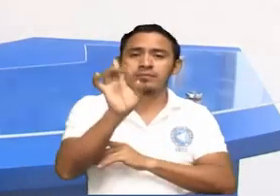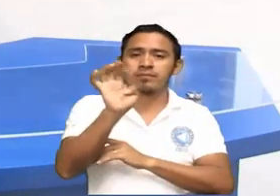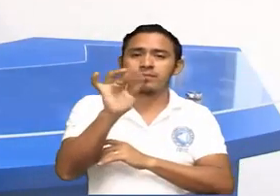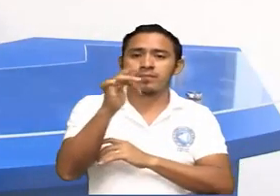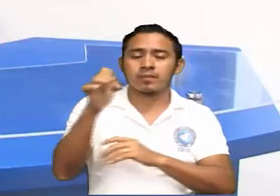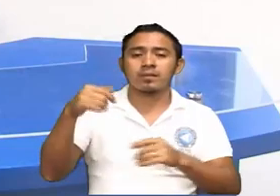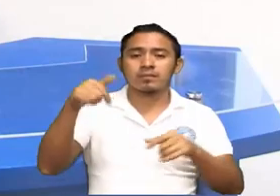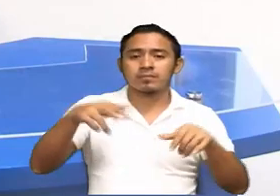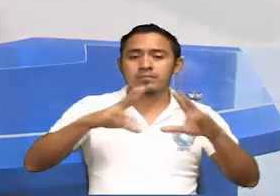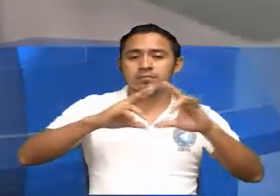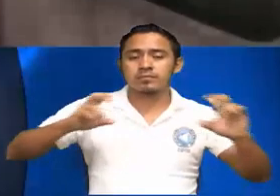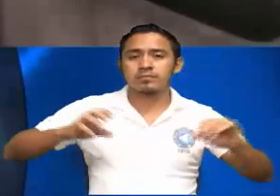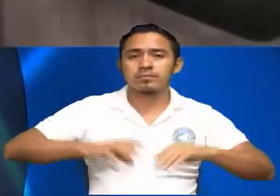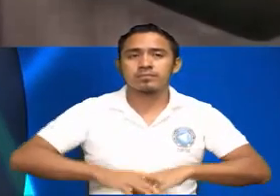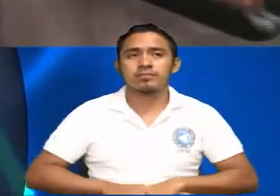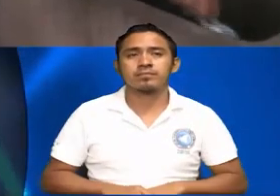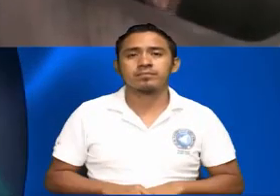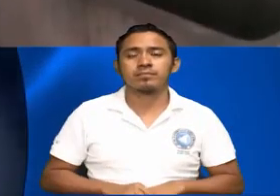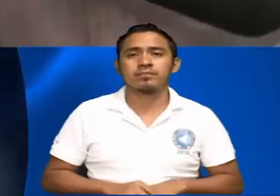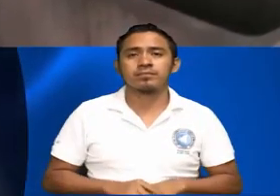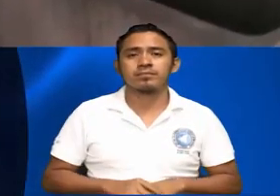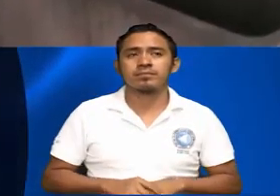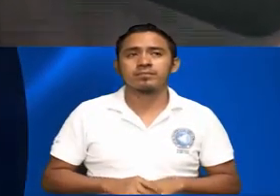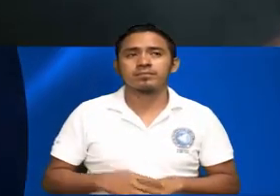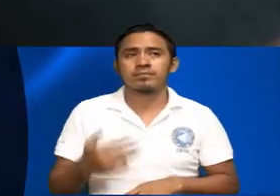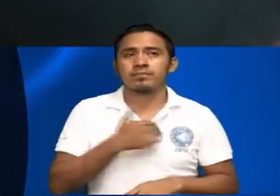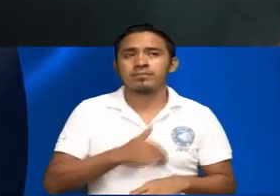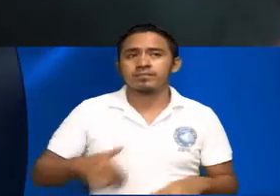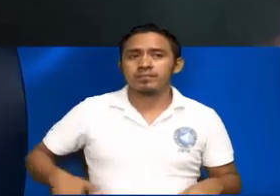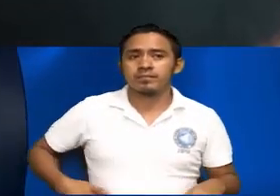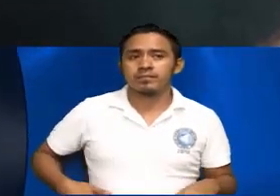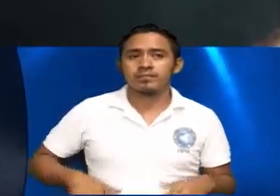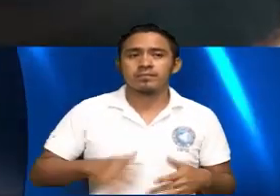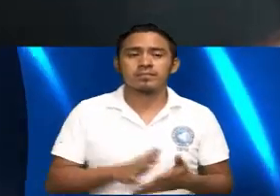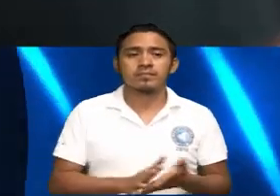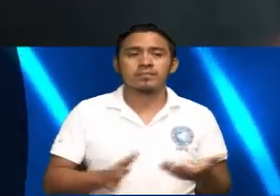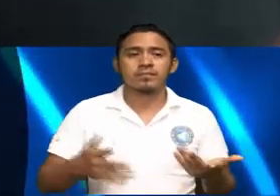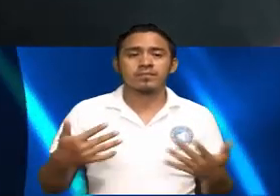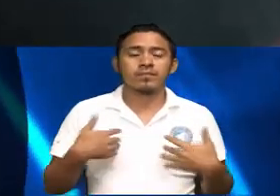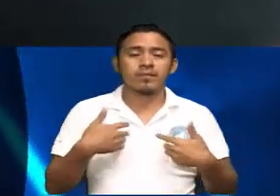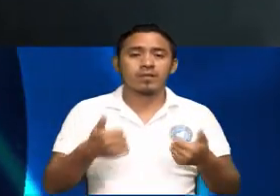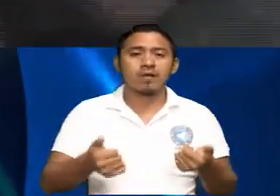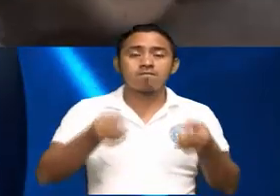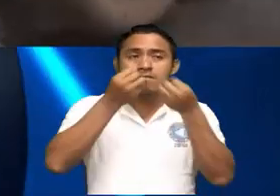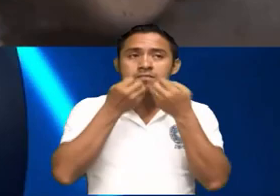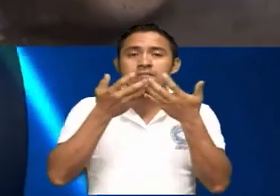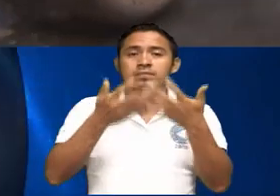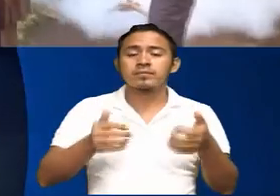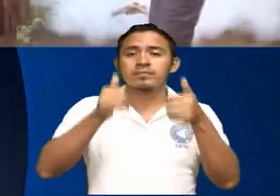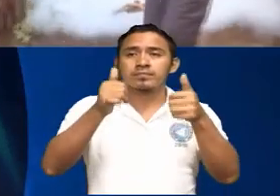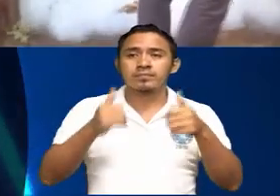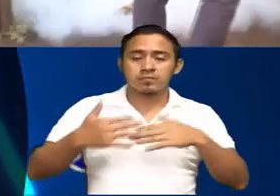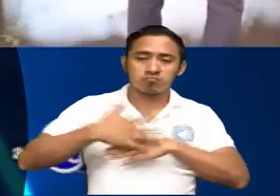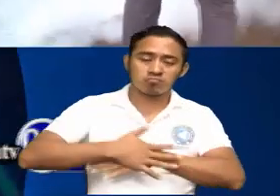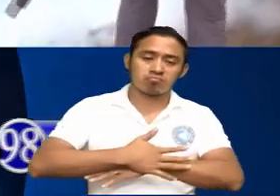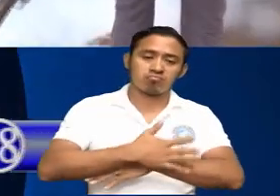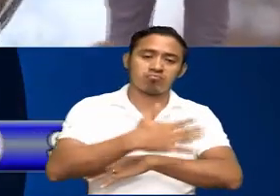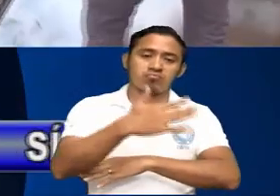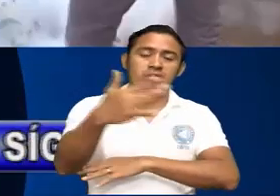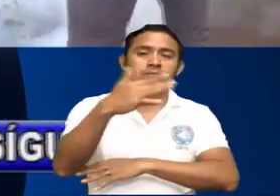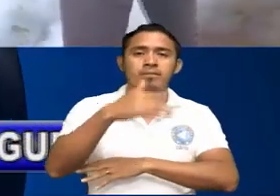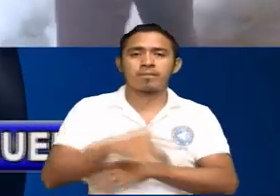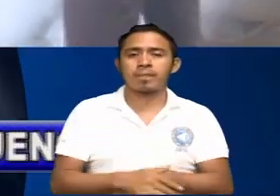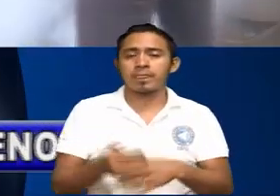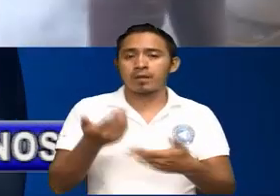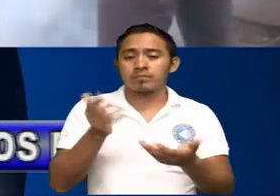la región. El Ministerio de Salud estará publicando en las próximas horas un